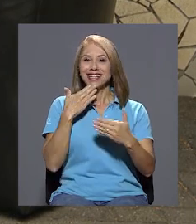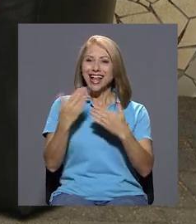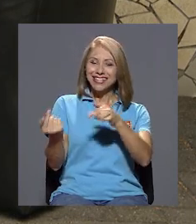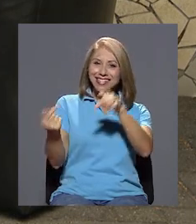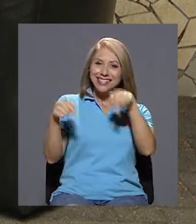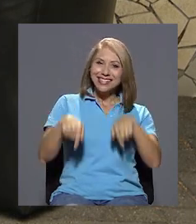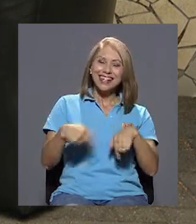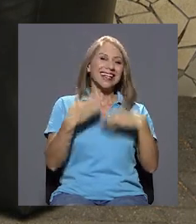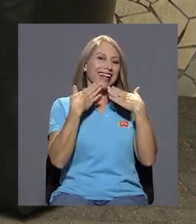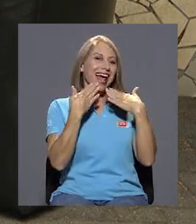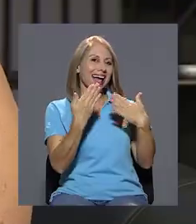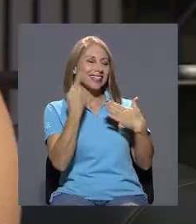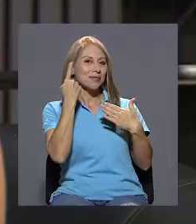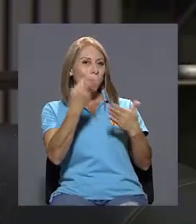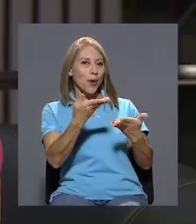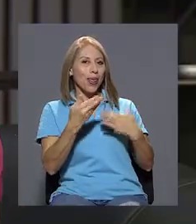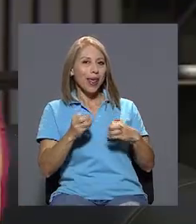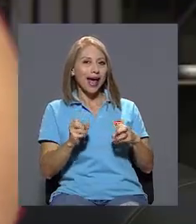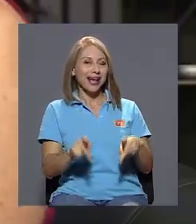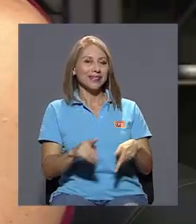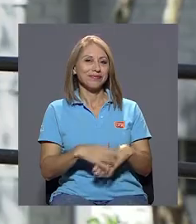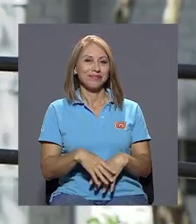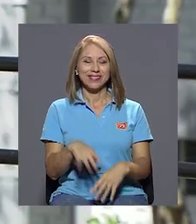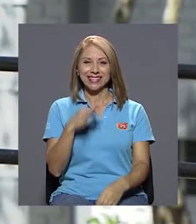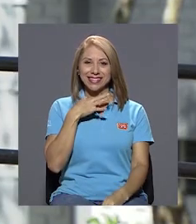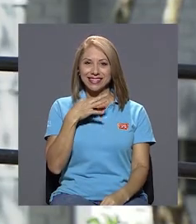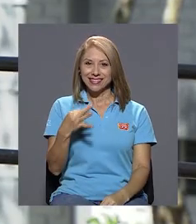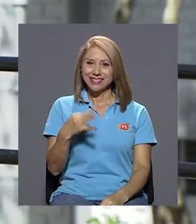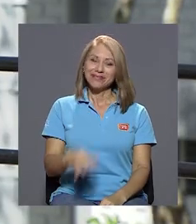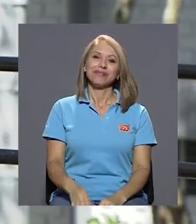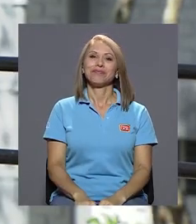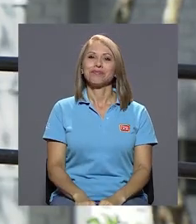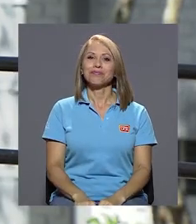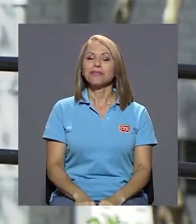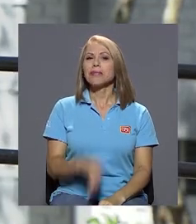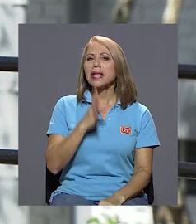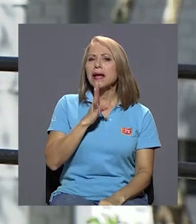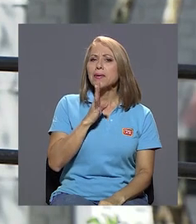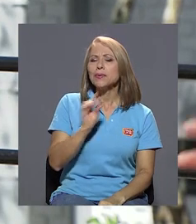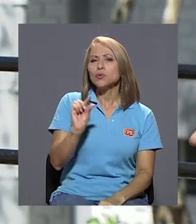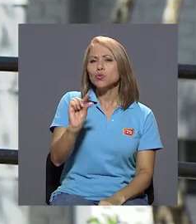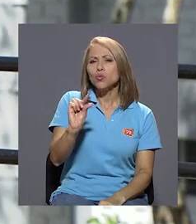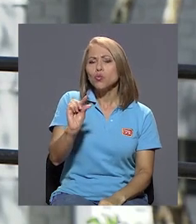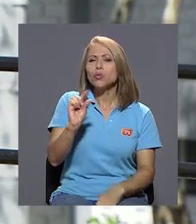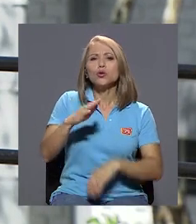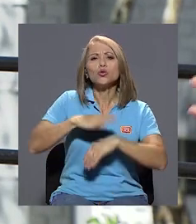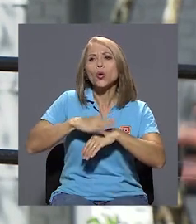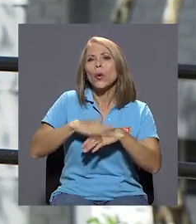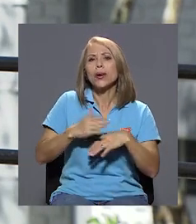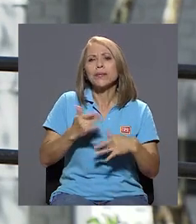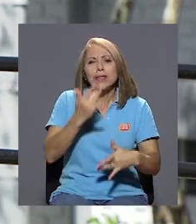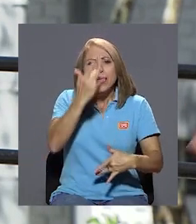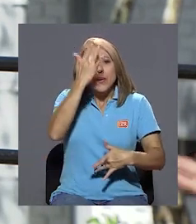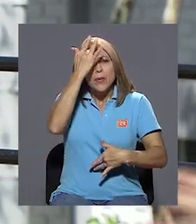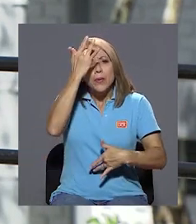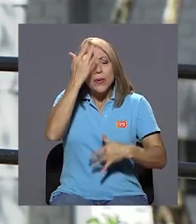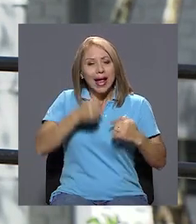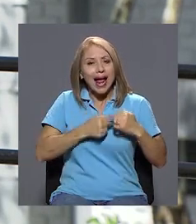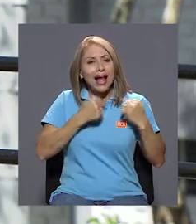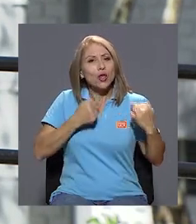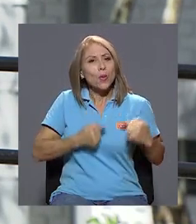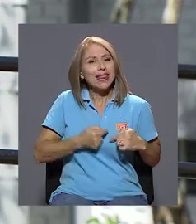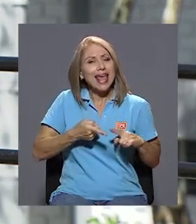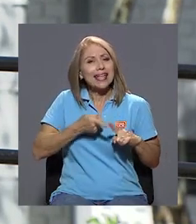Muchas gracias por el espacio. Ok, con mucho gusto. Conversemos un poquito acerca de lo que son las cardiopatías congénitas, de manera